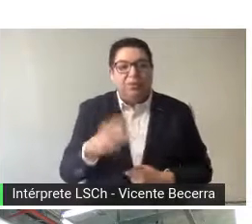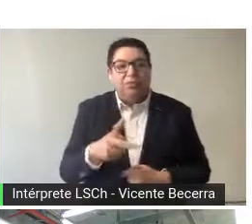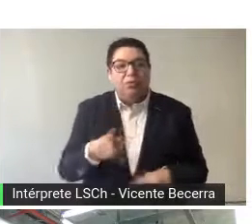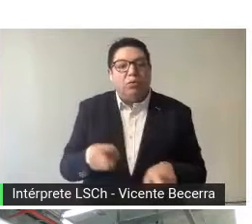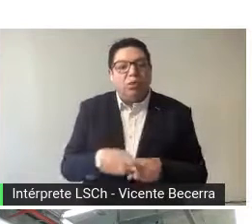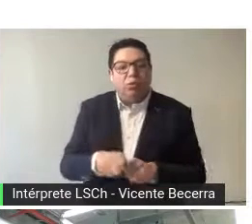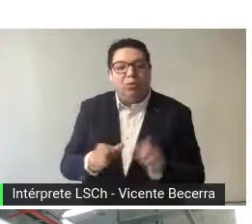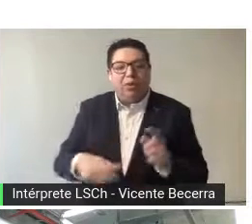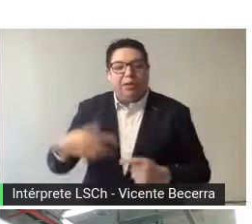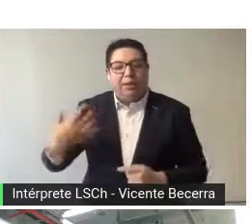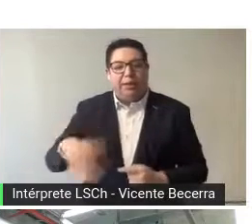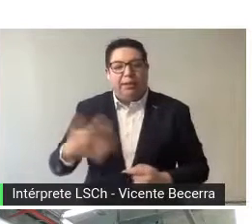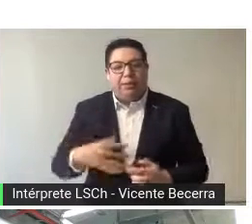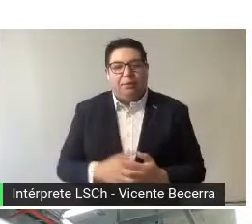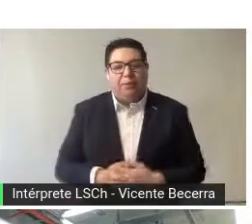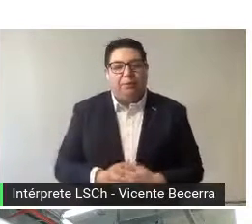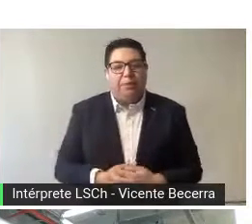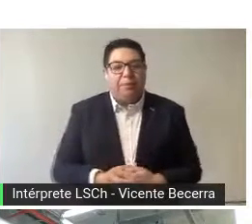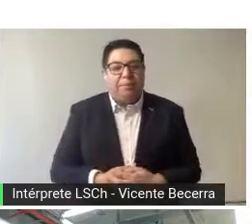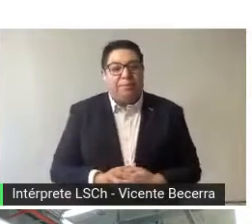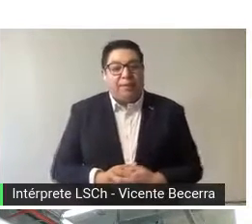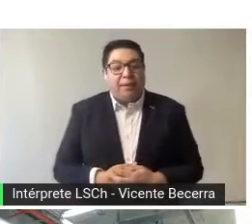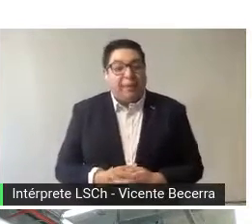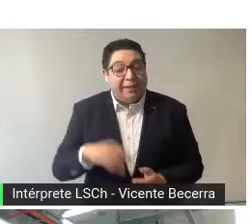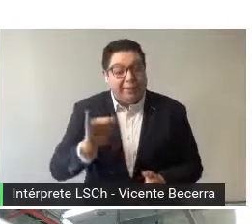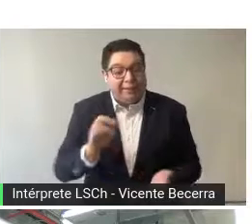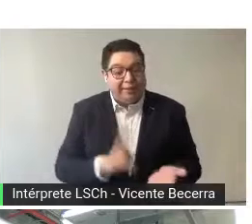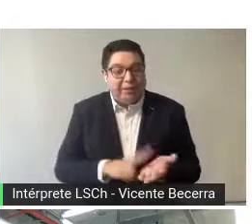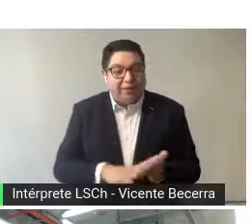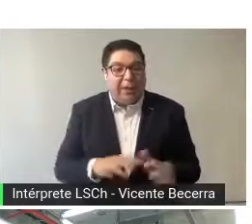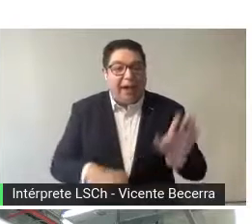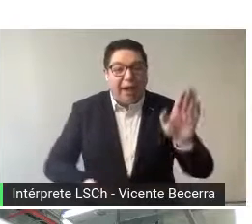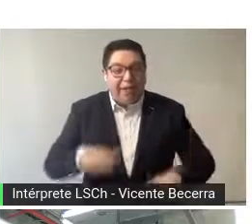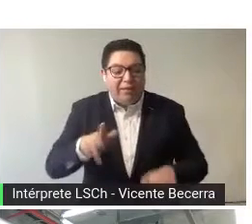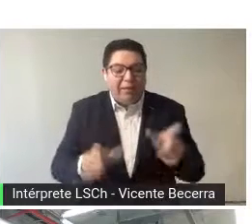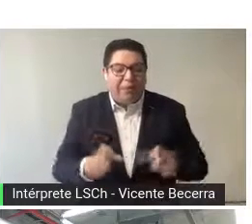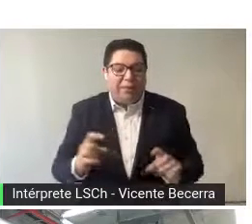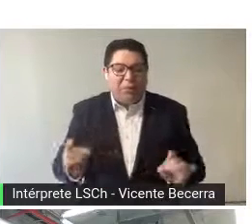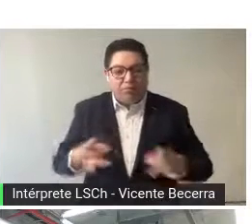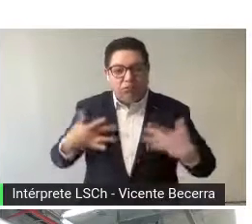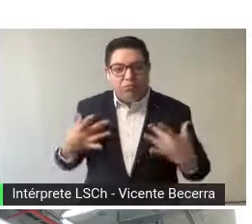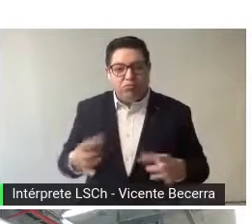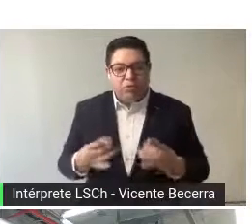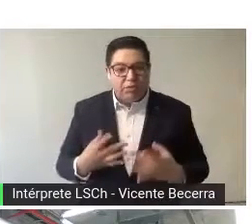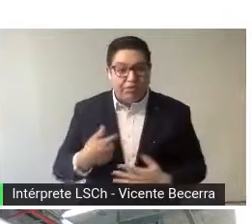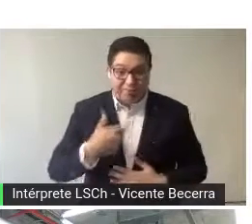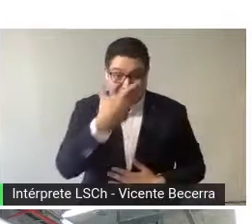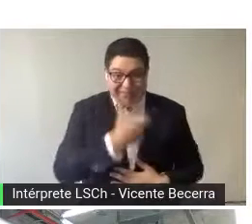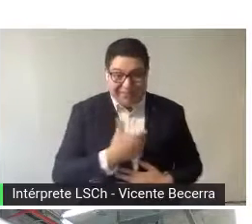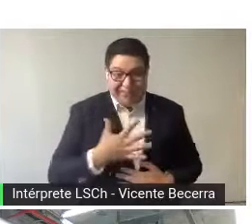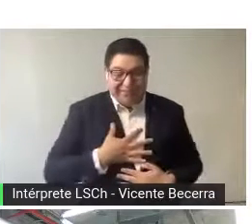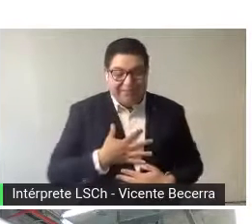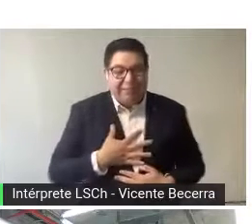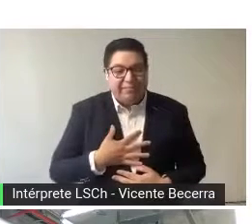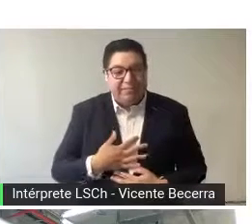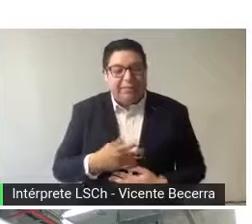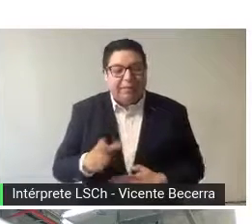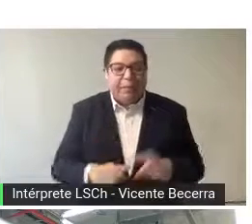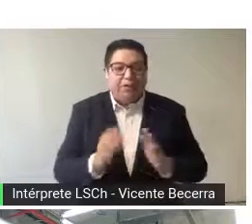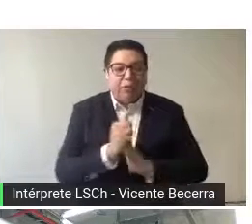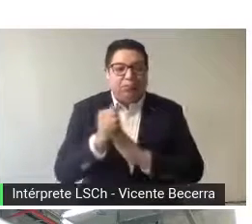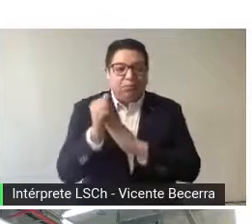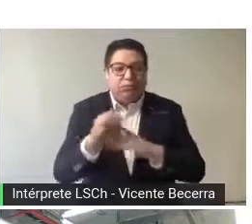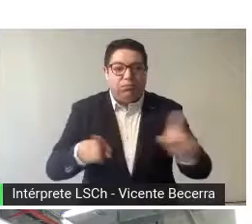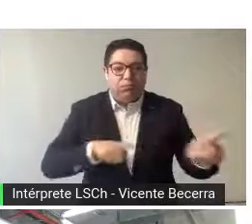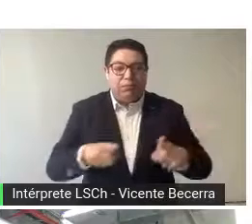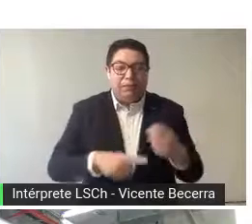muy importante. Aunque a uno a veces, en el momento en que le toca, como en mi caso, dirigir un tribunal